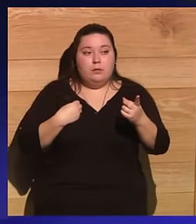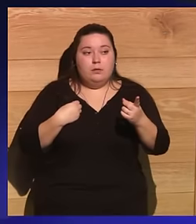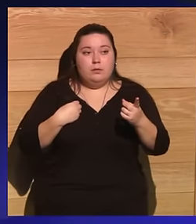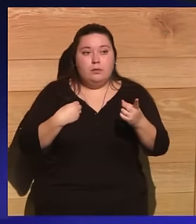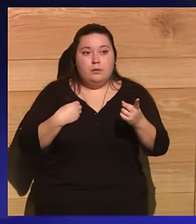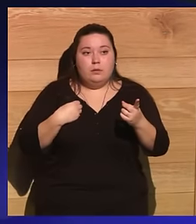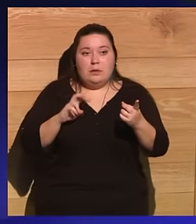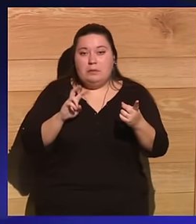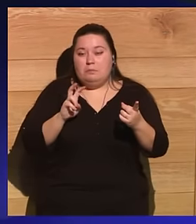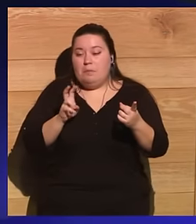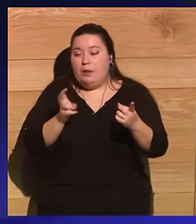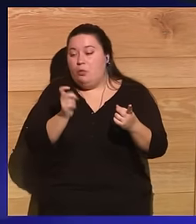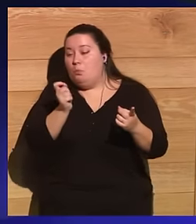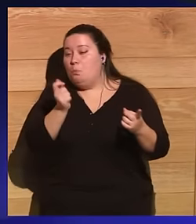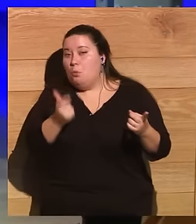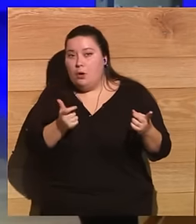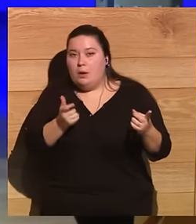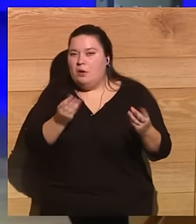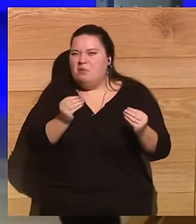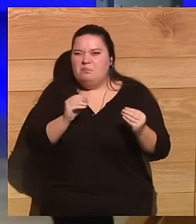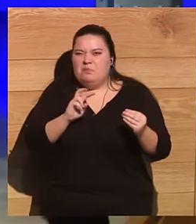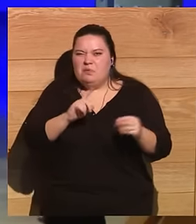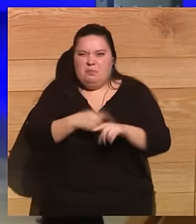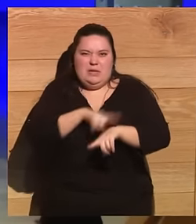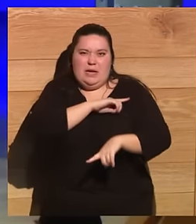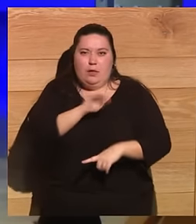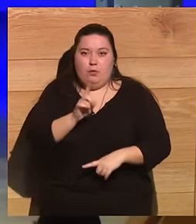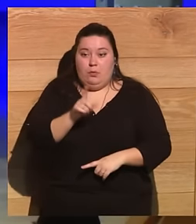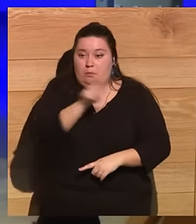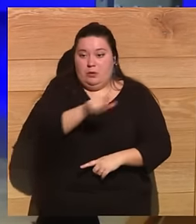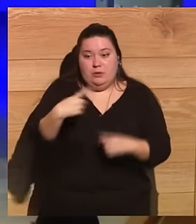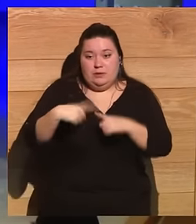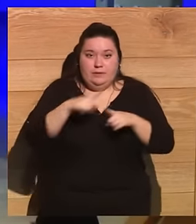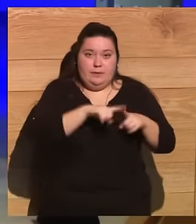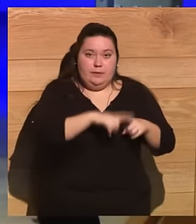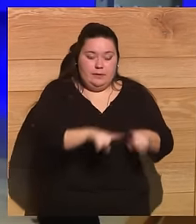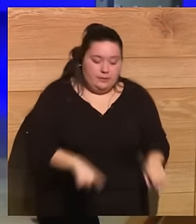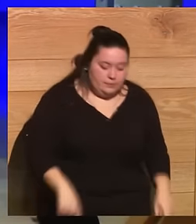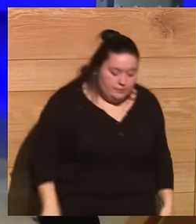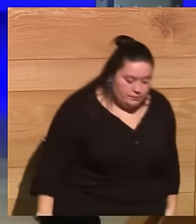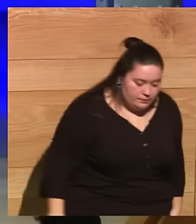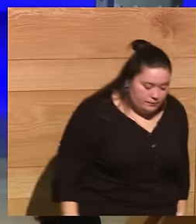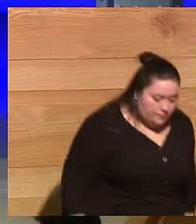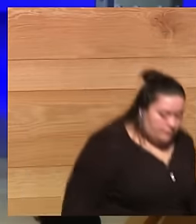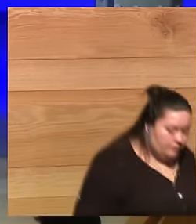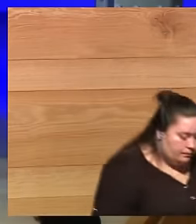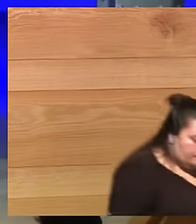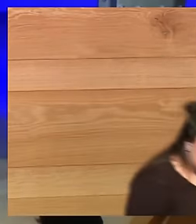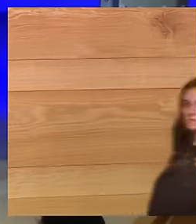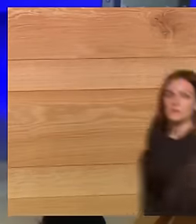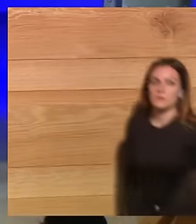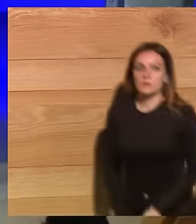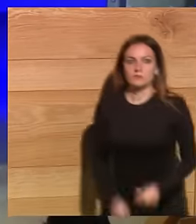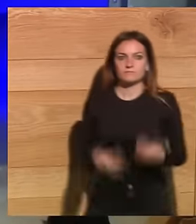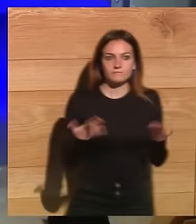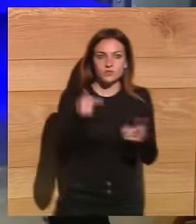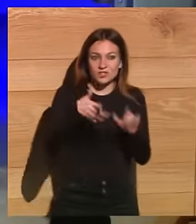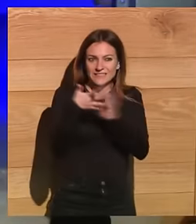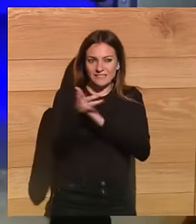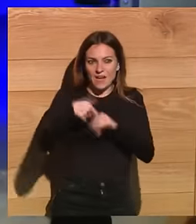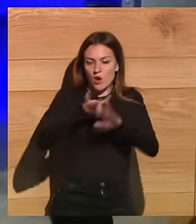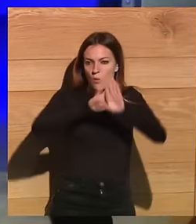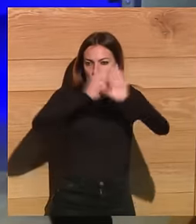poca variación, con un poco de variación, pero no demasiada en diferentes personas. Entonces, esto es lo último, esto